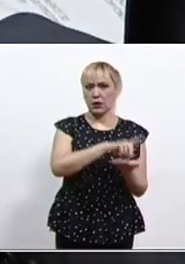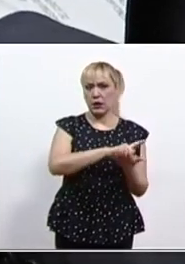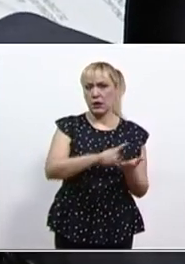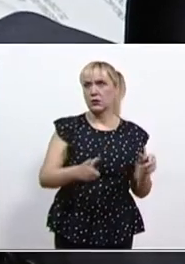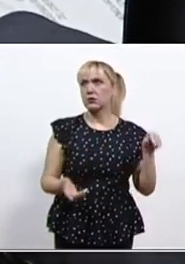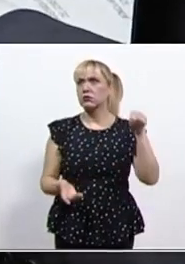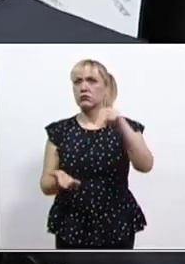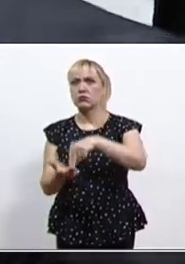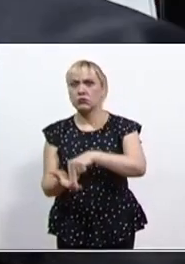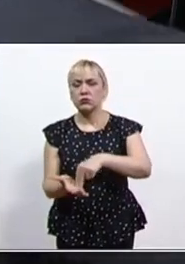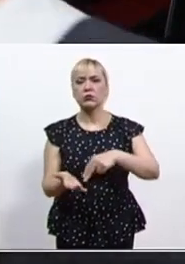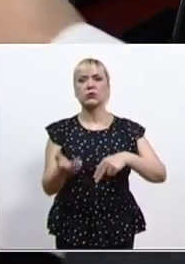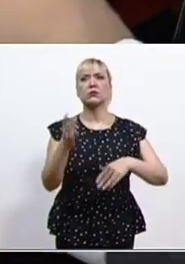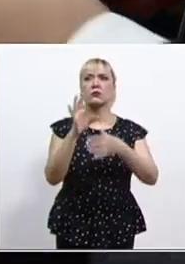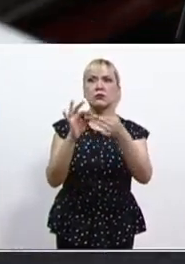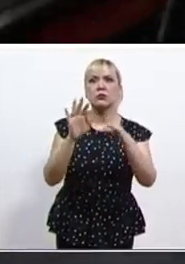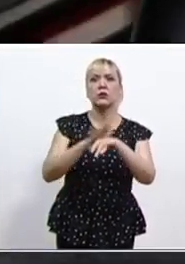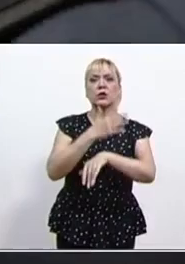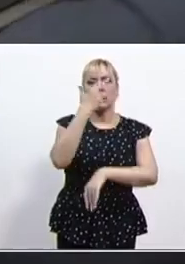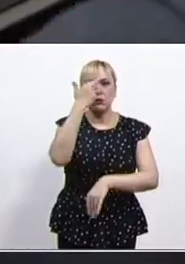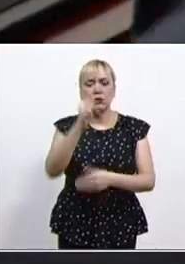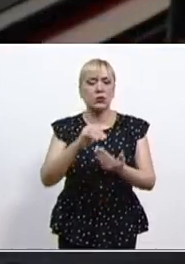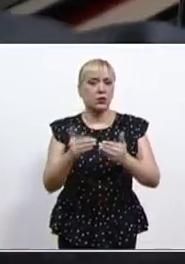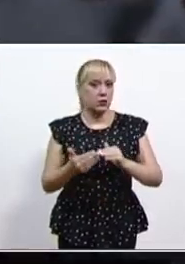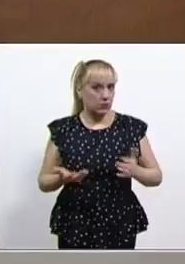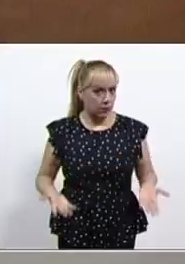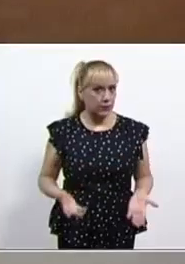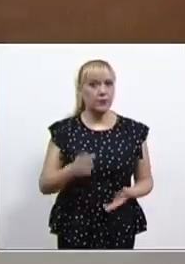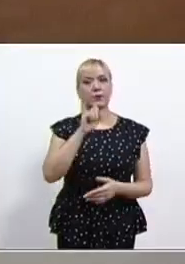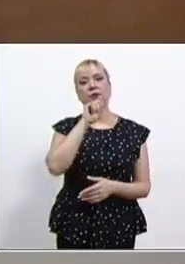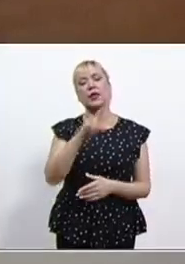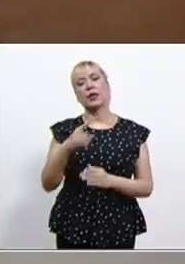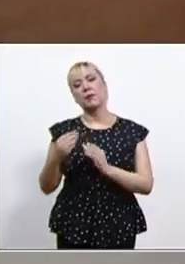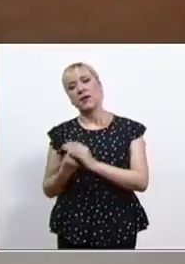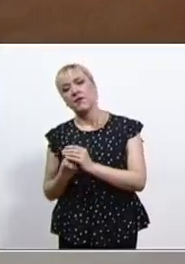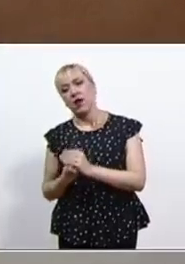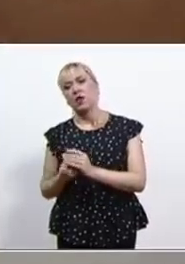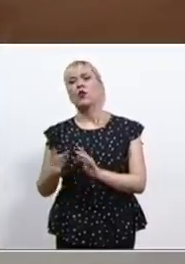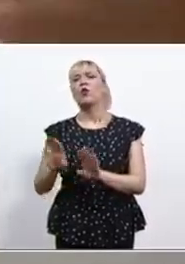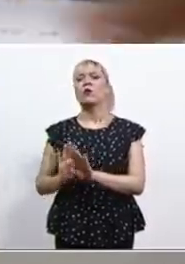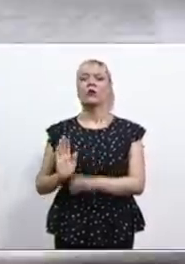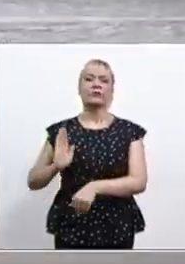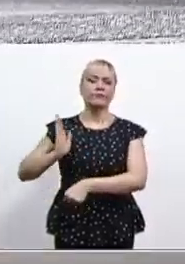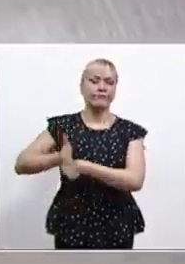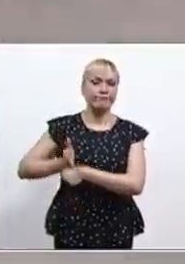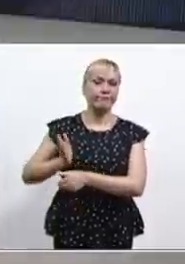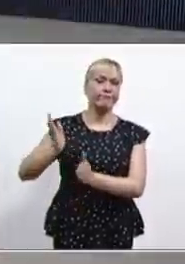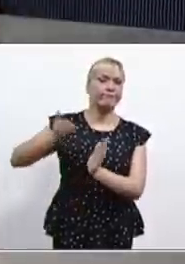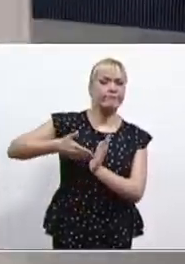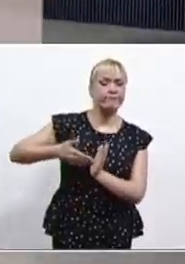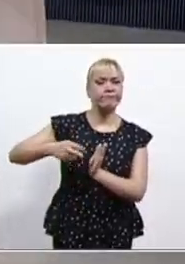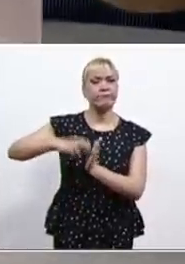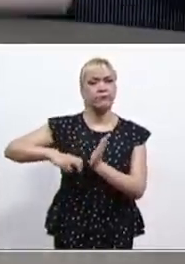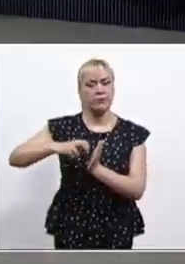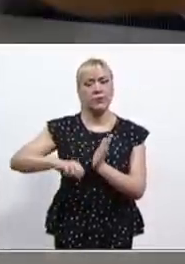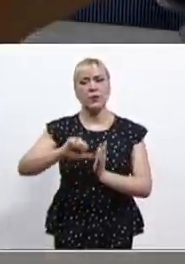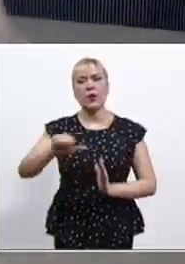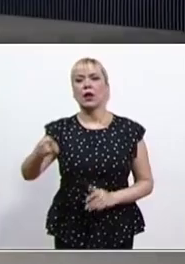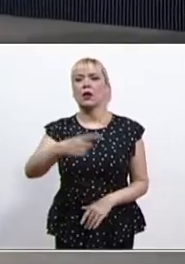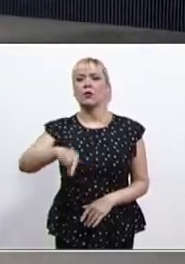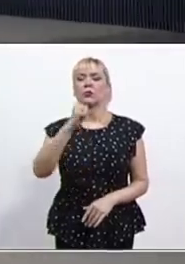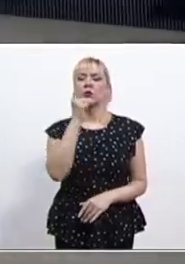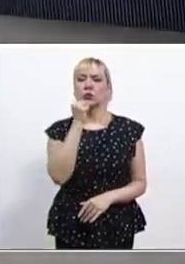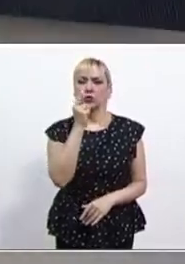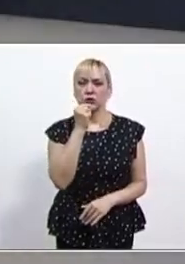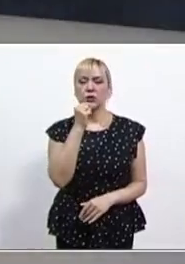declaró válidos los artículos que prevén la amonestación pública y privada y la suspensión como medidas disciplinarias para agentes de la Policía Federal